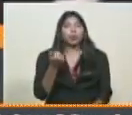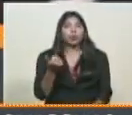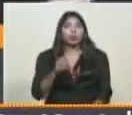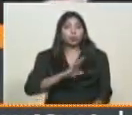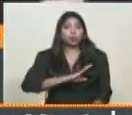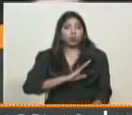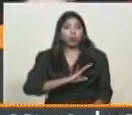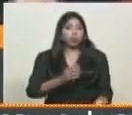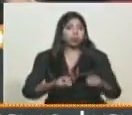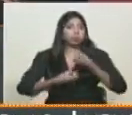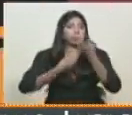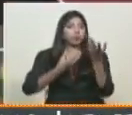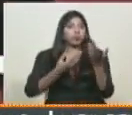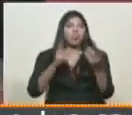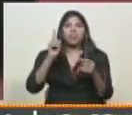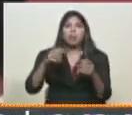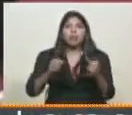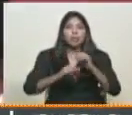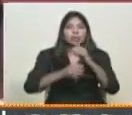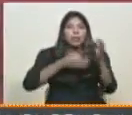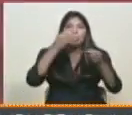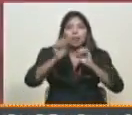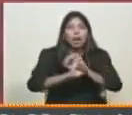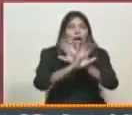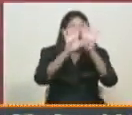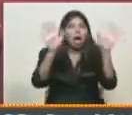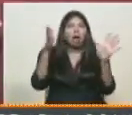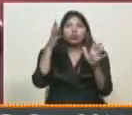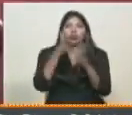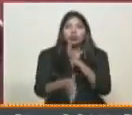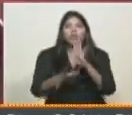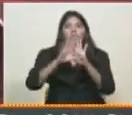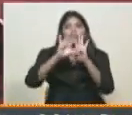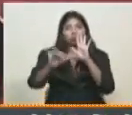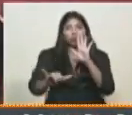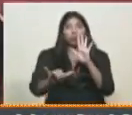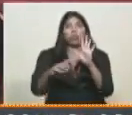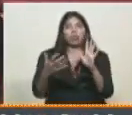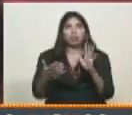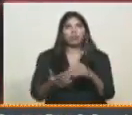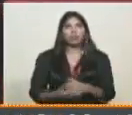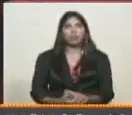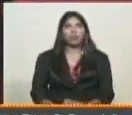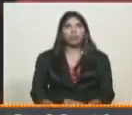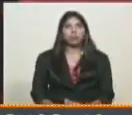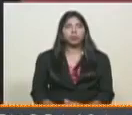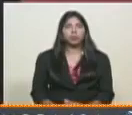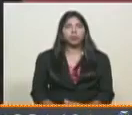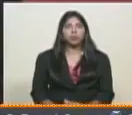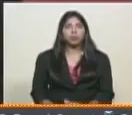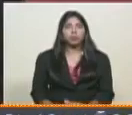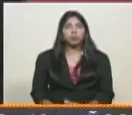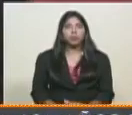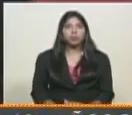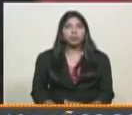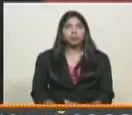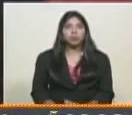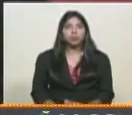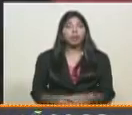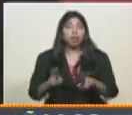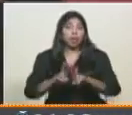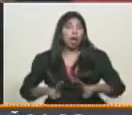consiste esa asamblea nacional constituyente no eso también es importante también lo vimos igualmente desde el escenario